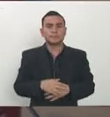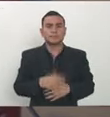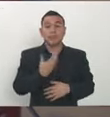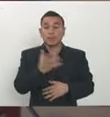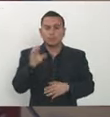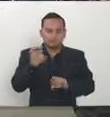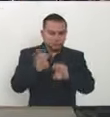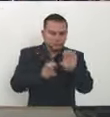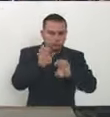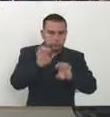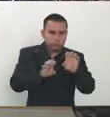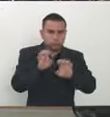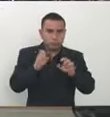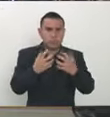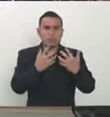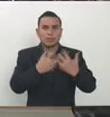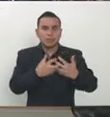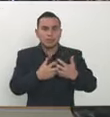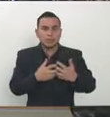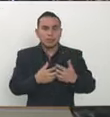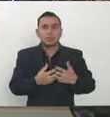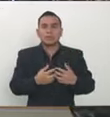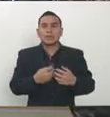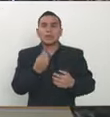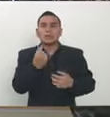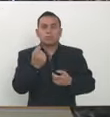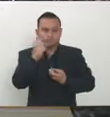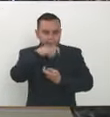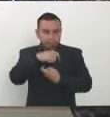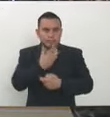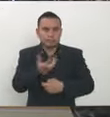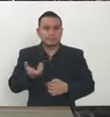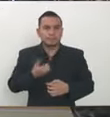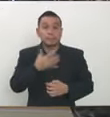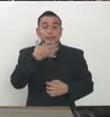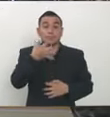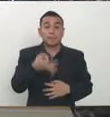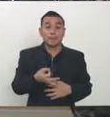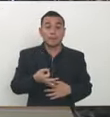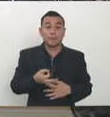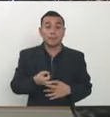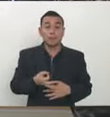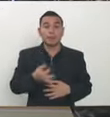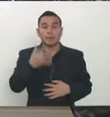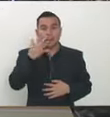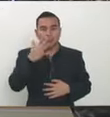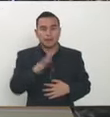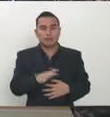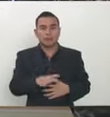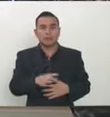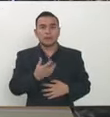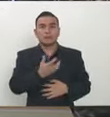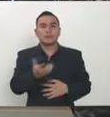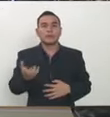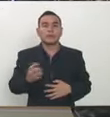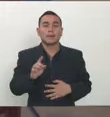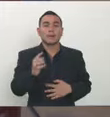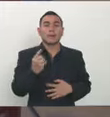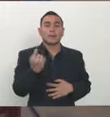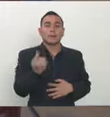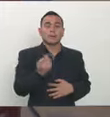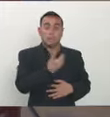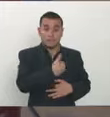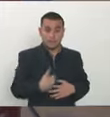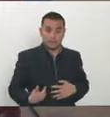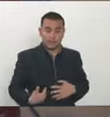evaluando empresas, precios, etcétera. De un solo, el director de la Defensoría, el presidente de la Defensoría del